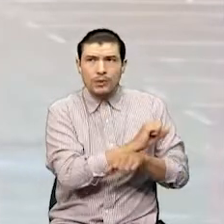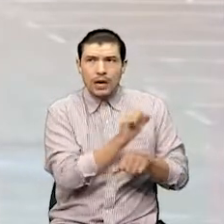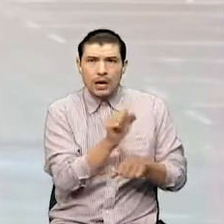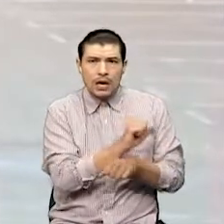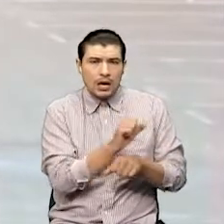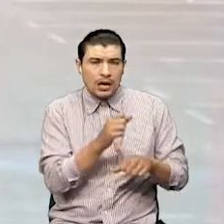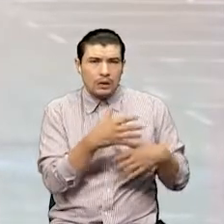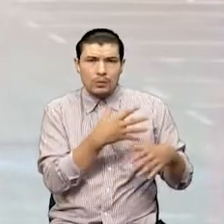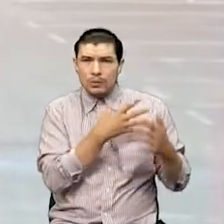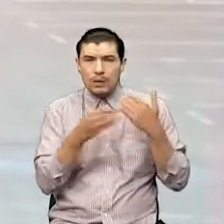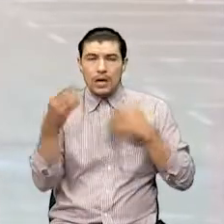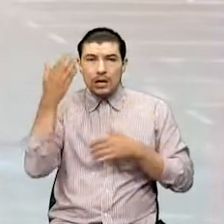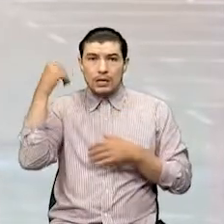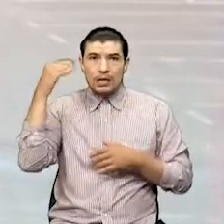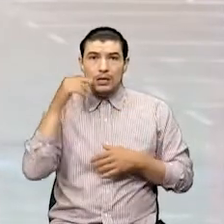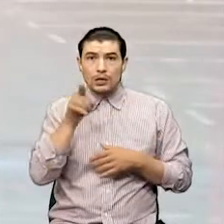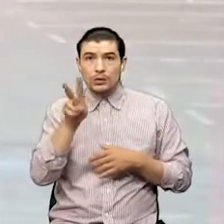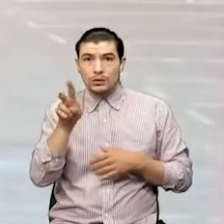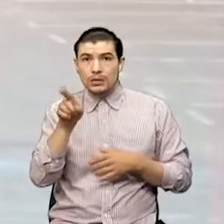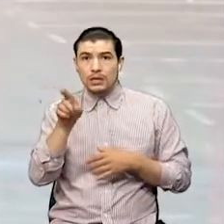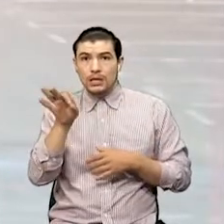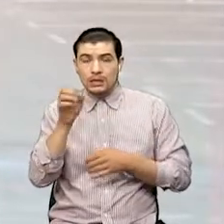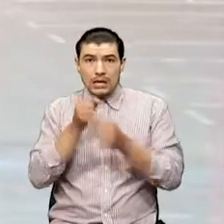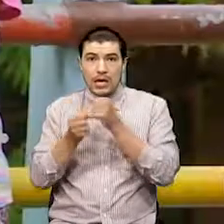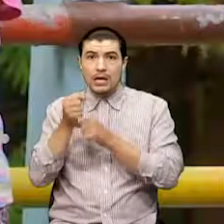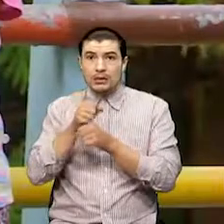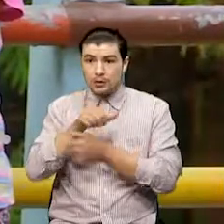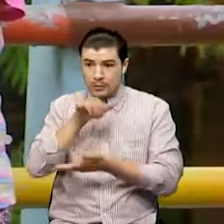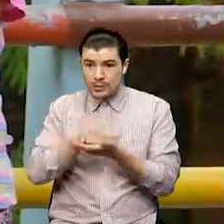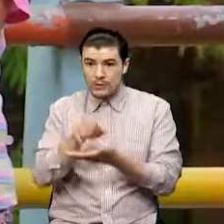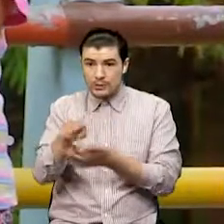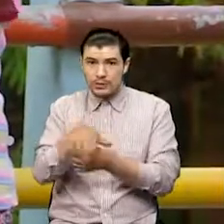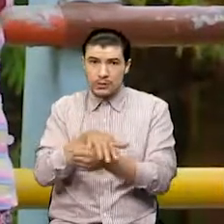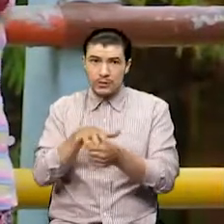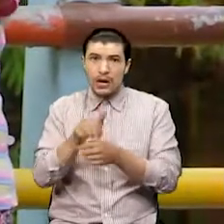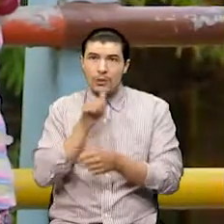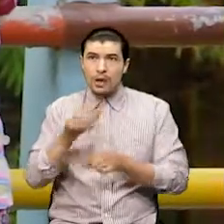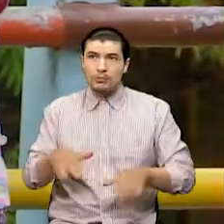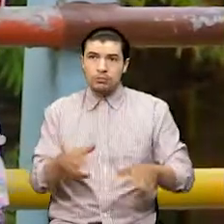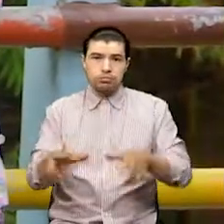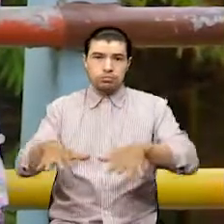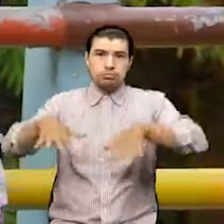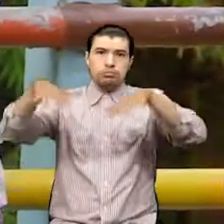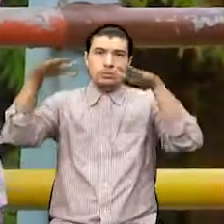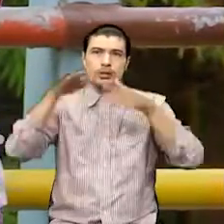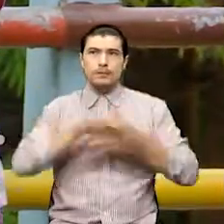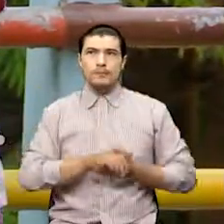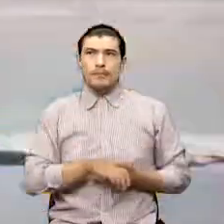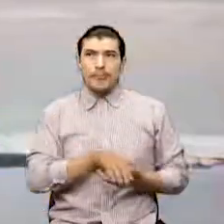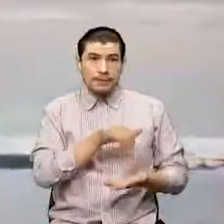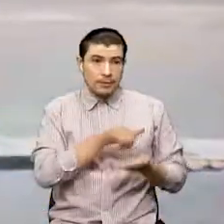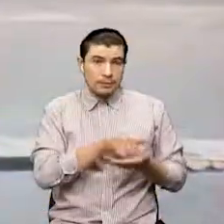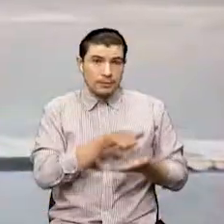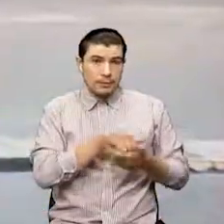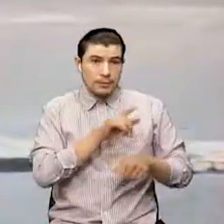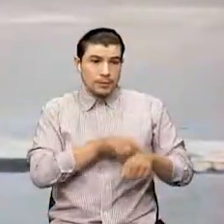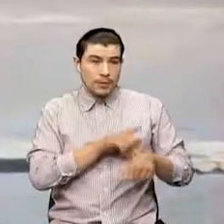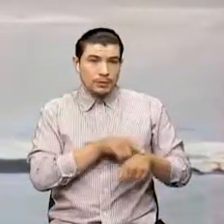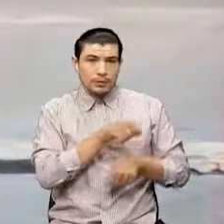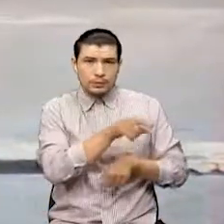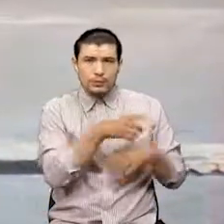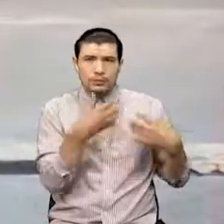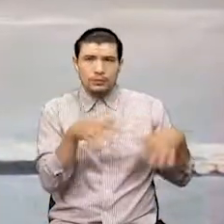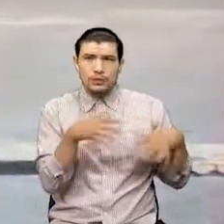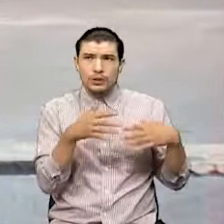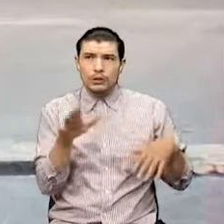como 11 años, 12 años afortunadamente pasó lo mismo. Por momentos, según relataron vecinos del sector, el pánico se apoderó